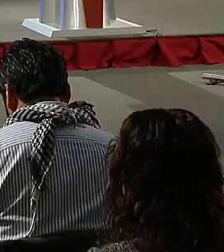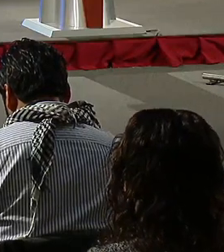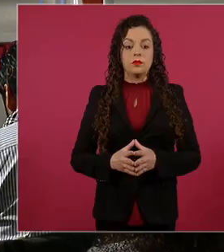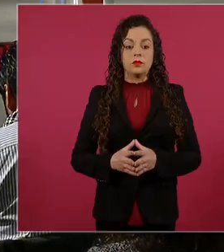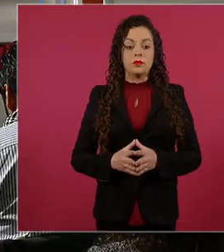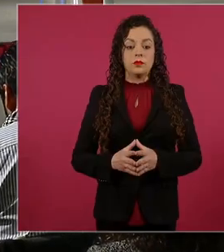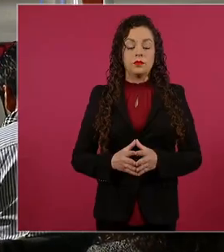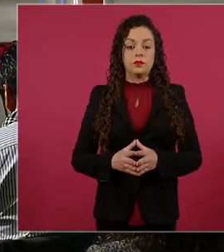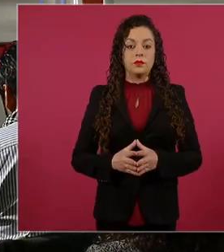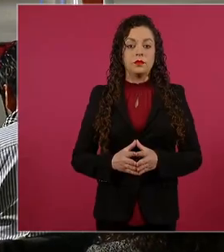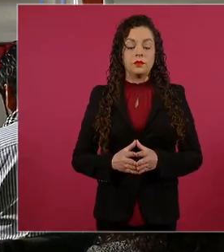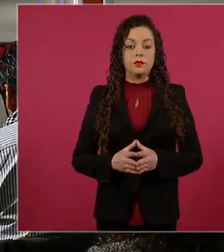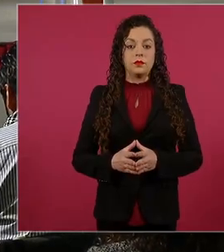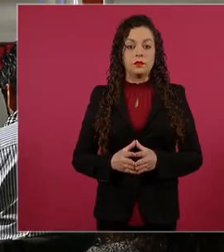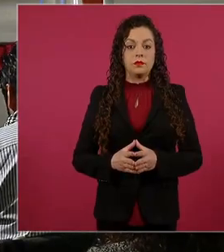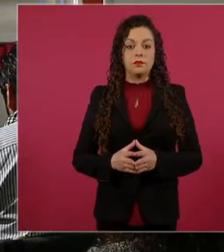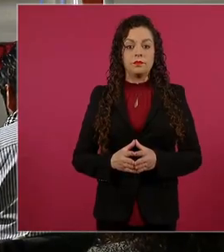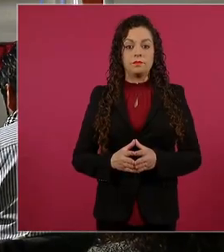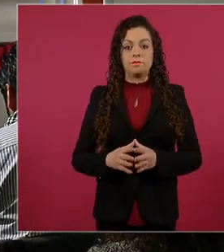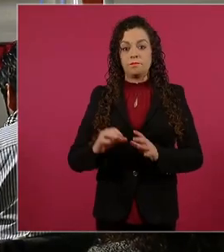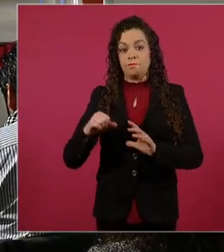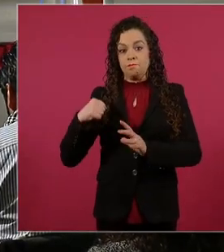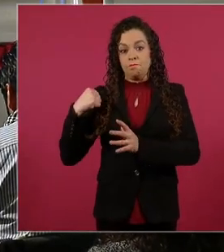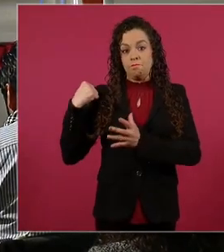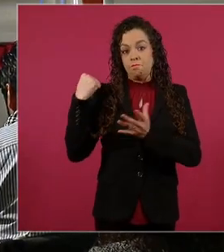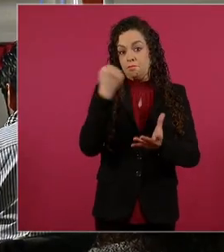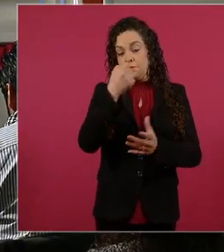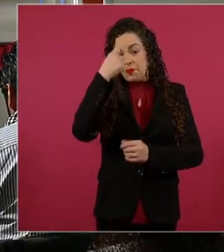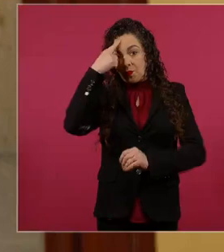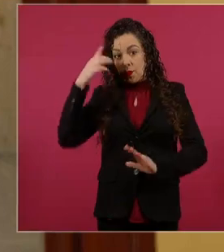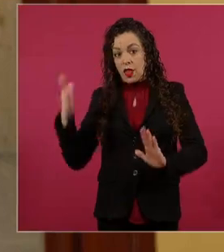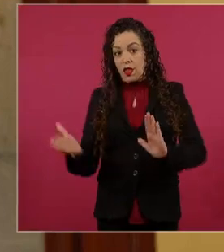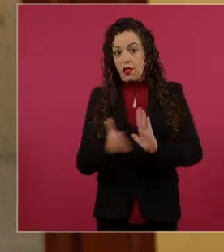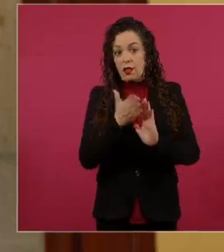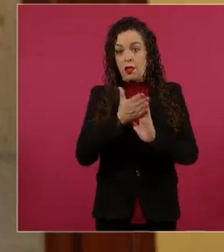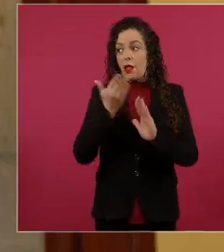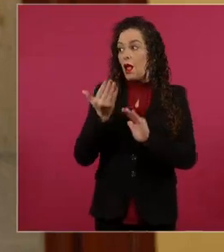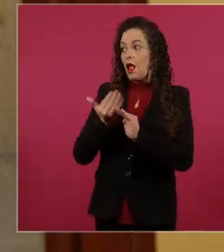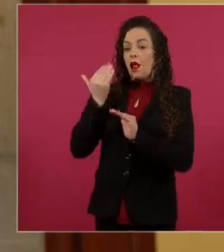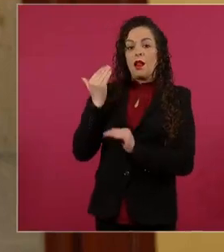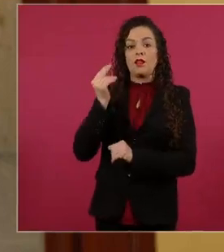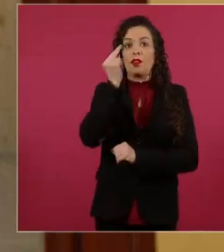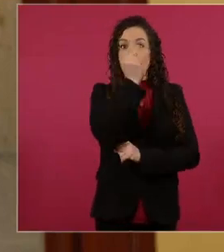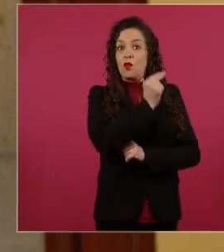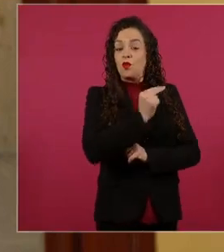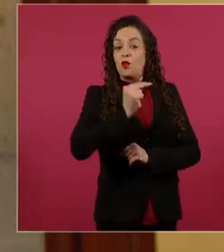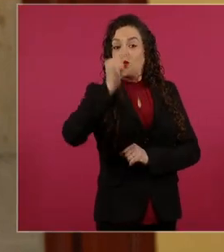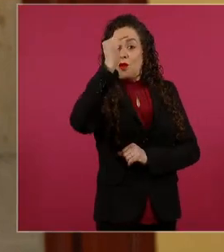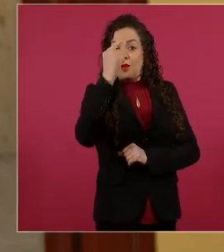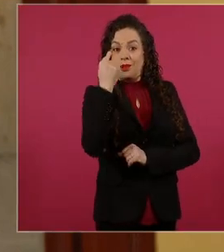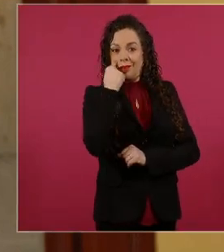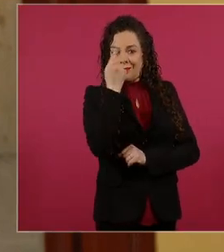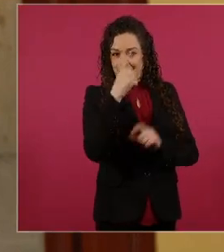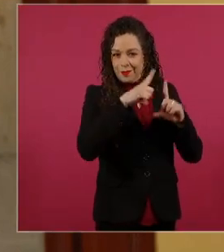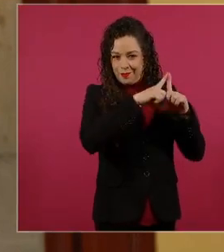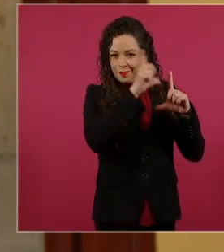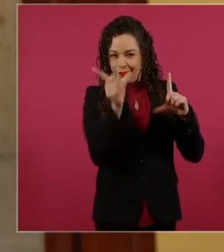básicamente en el norte del país y hoy se distribuyó en donde más se requiere.